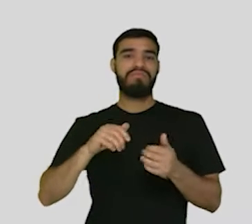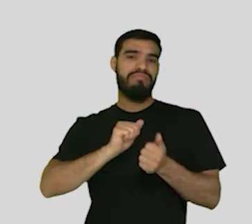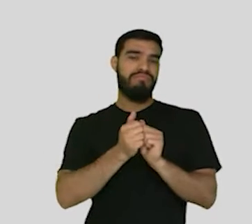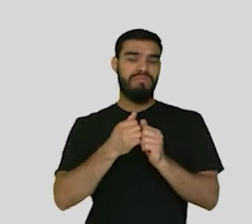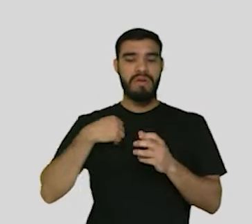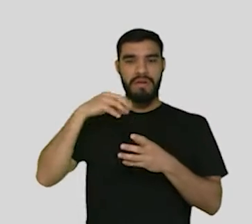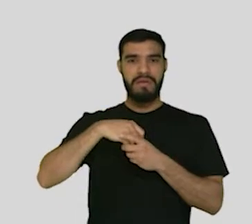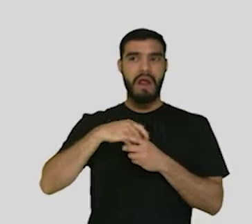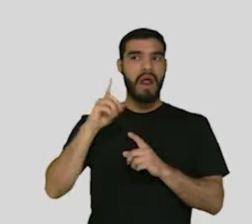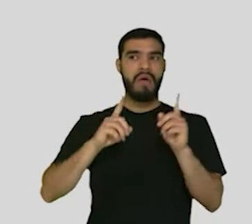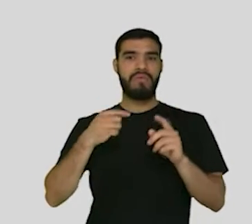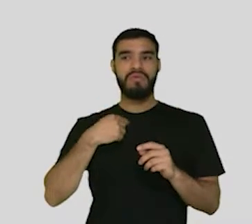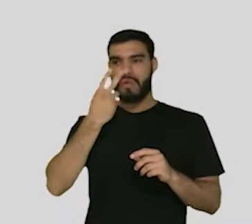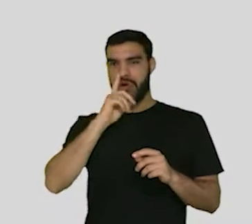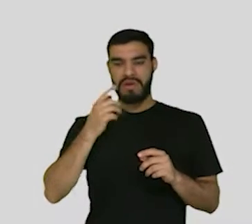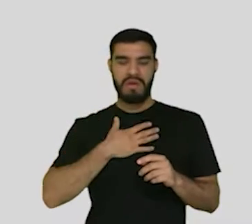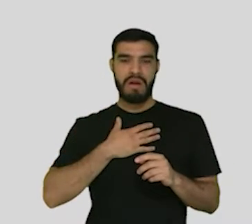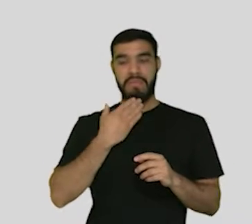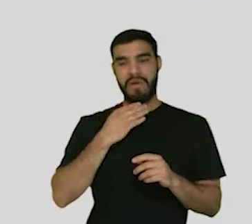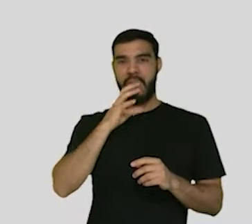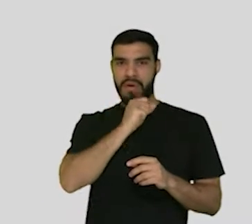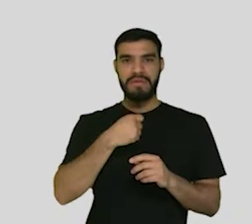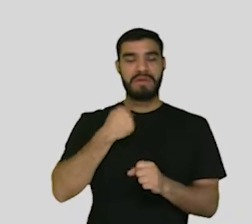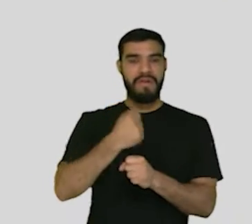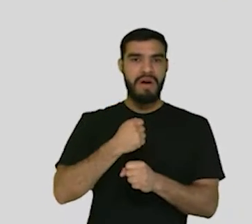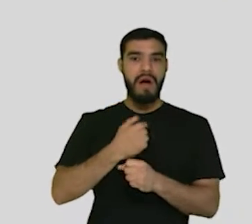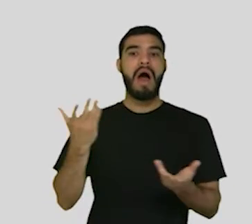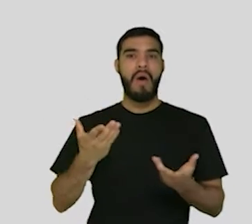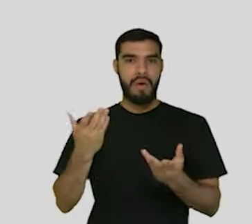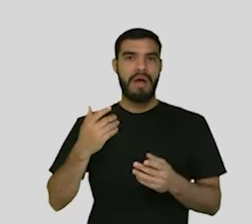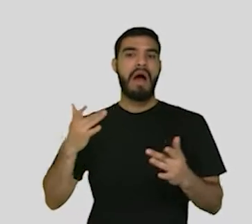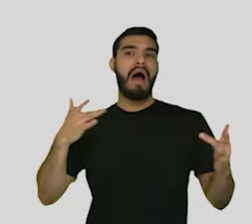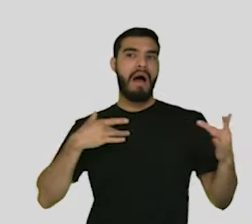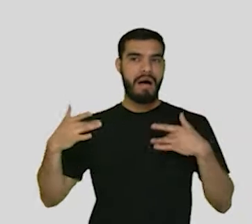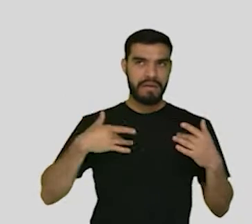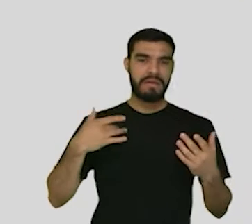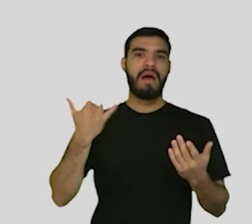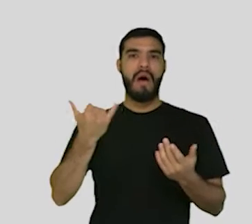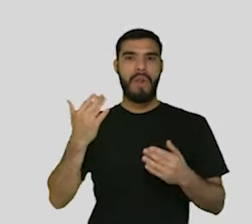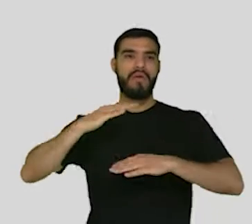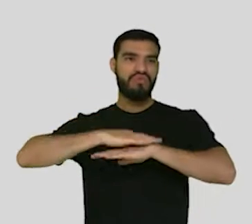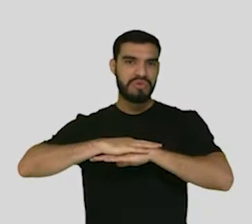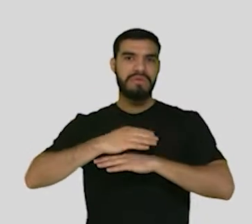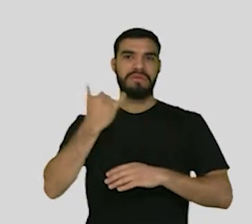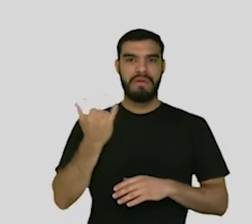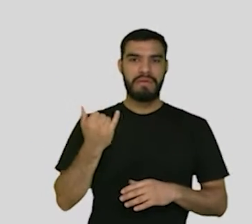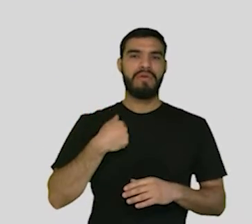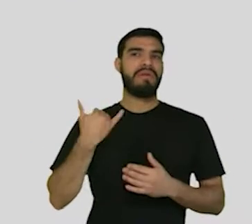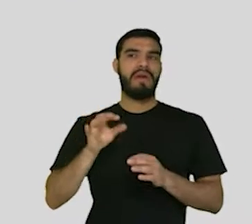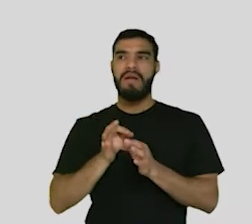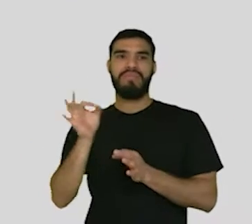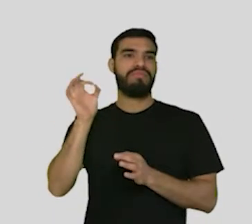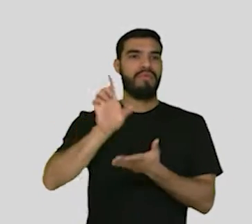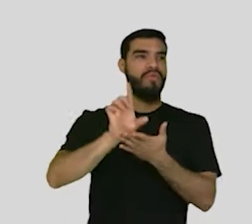llegando trabajo sexual pe mante o ropita yepa con angarupi peba roime o pajendarpi